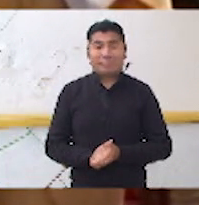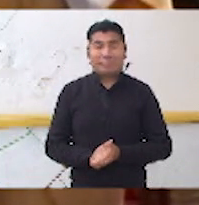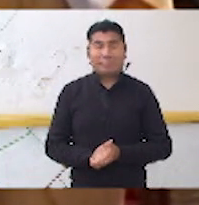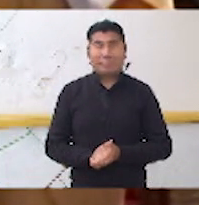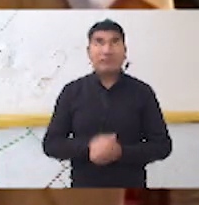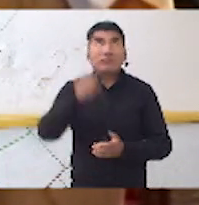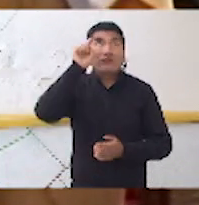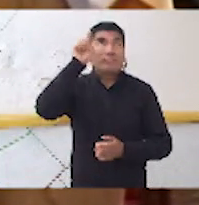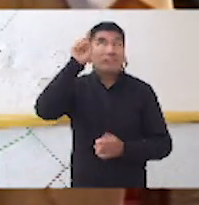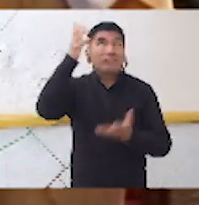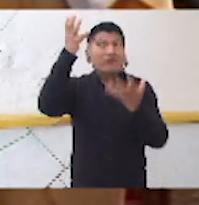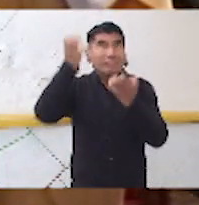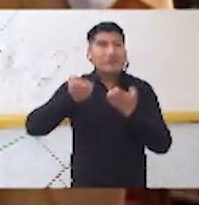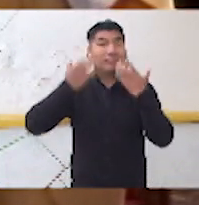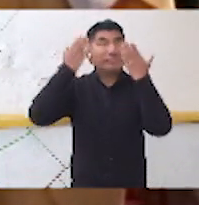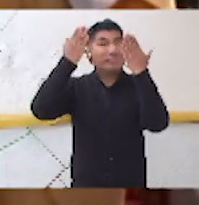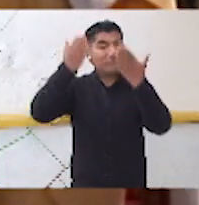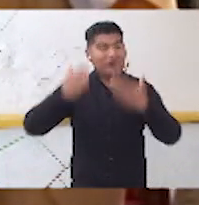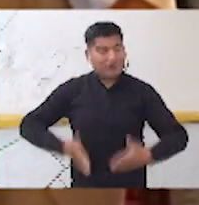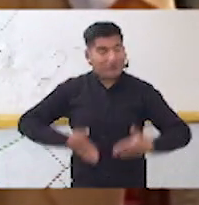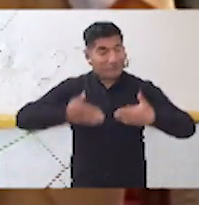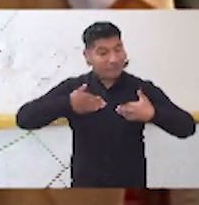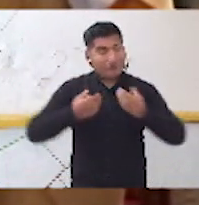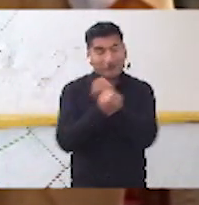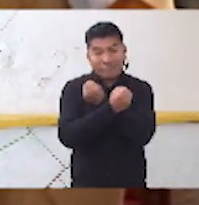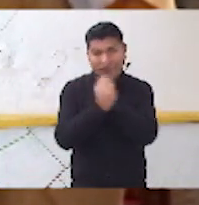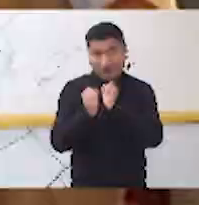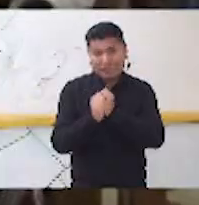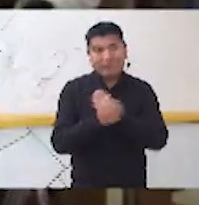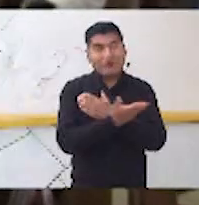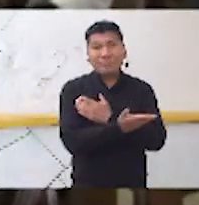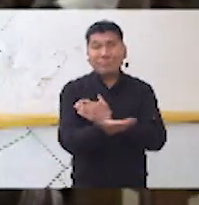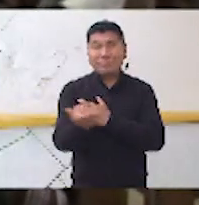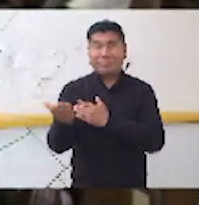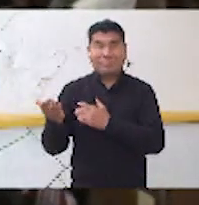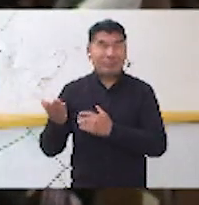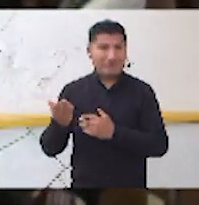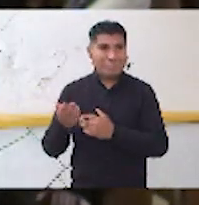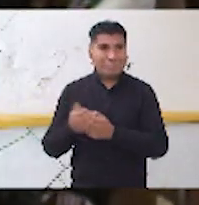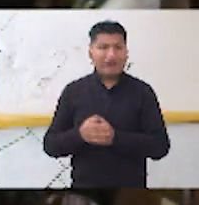Tú que has querido dar la vida en rescate por todos.